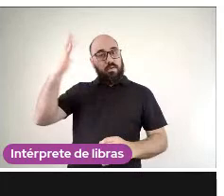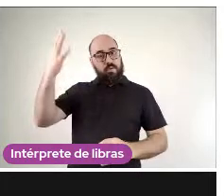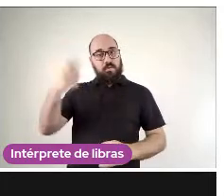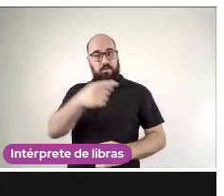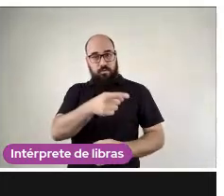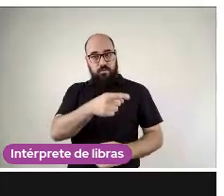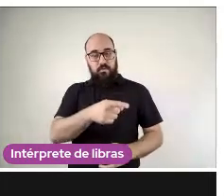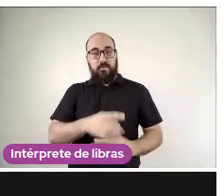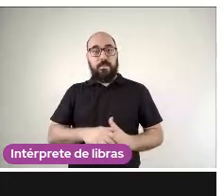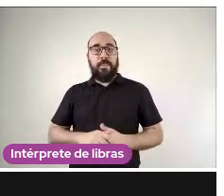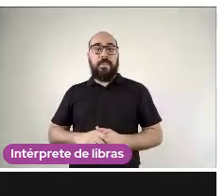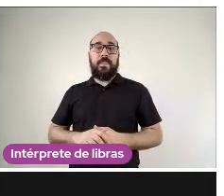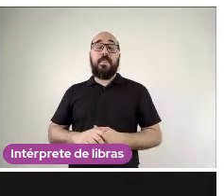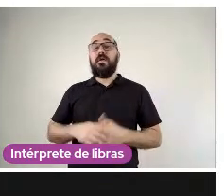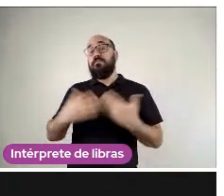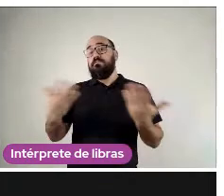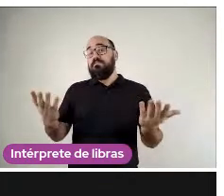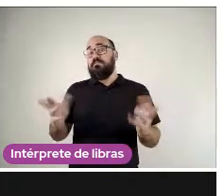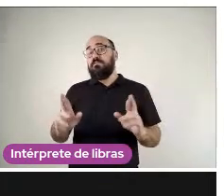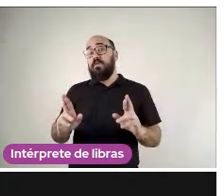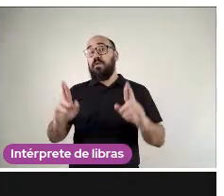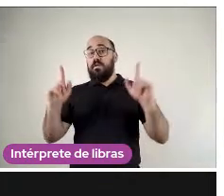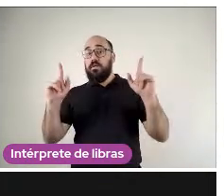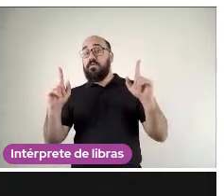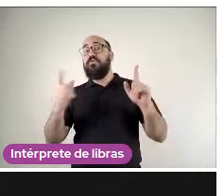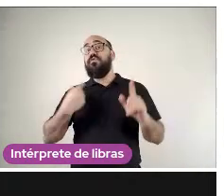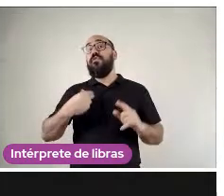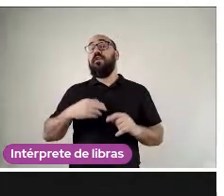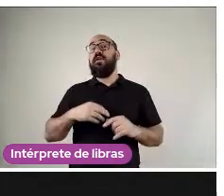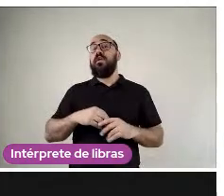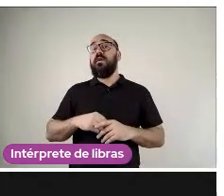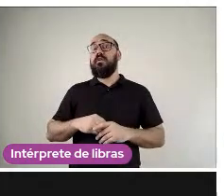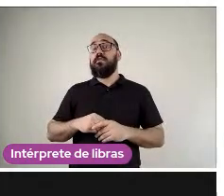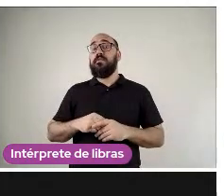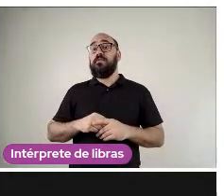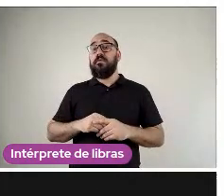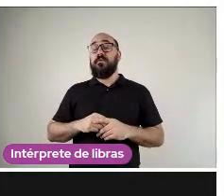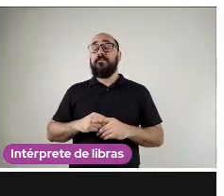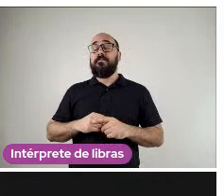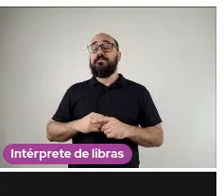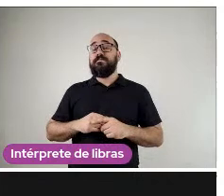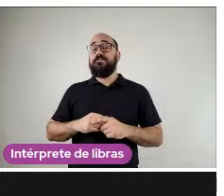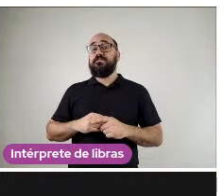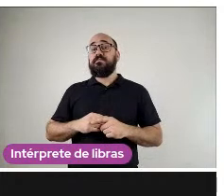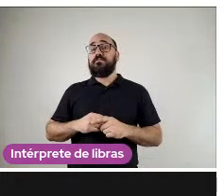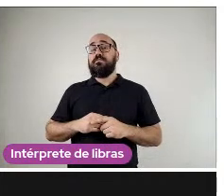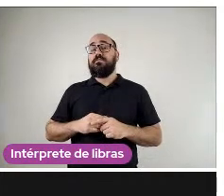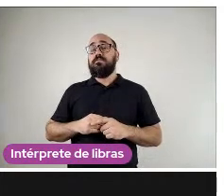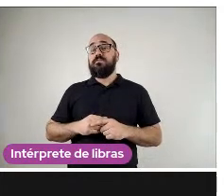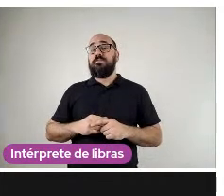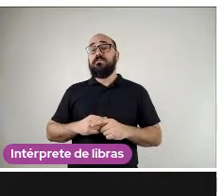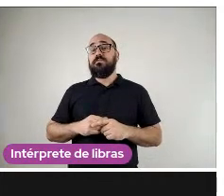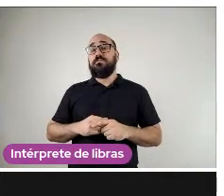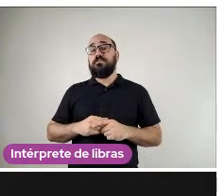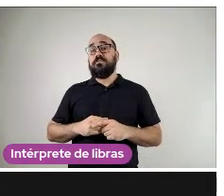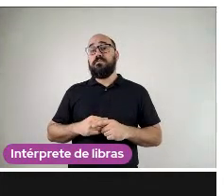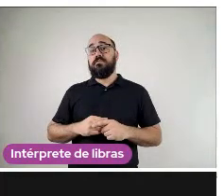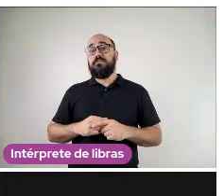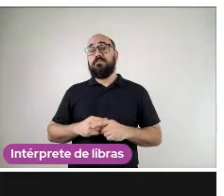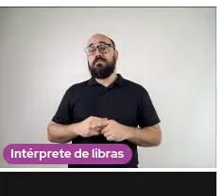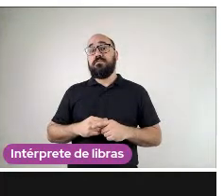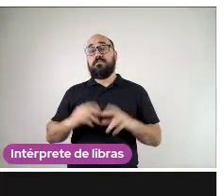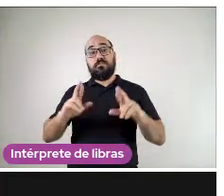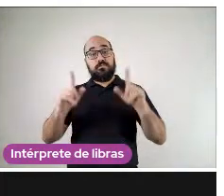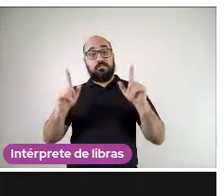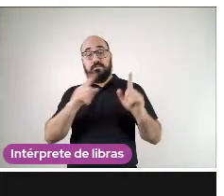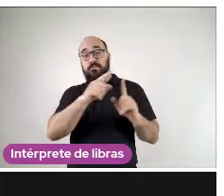inteligencia artificial detecta qué especie mide y pesa la especie. De esta manera todos esos datos se quedan en la nube y